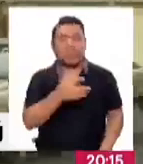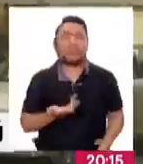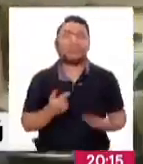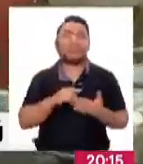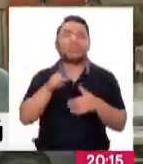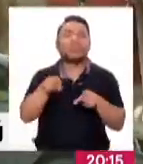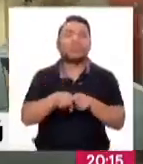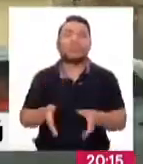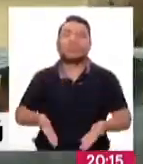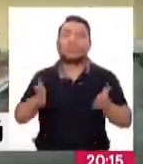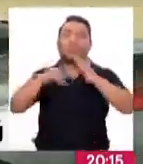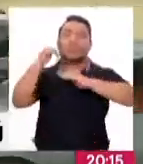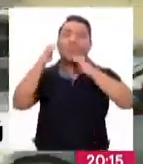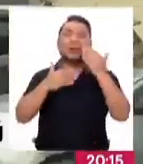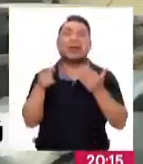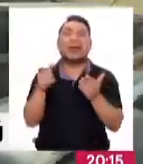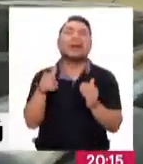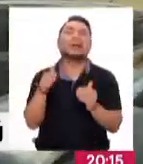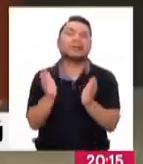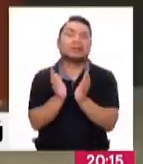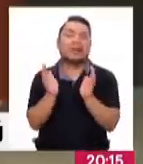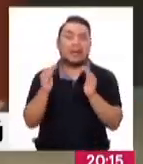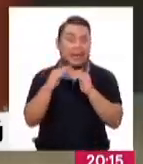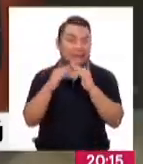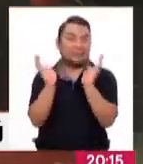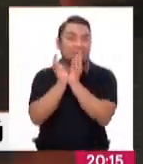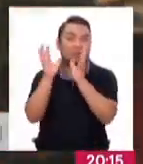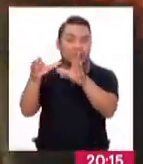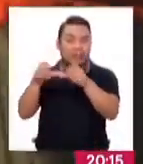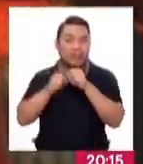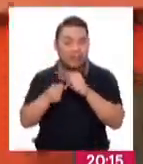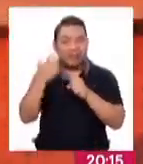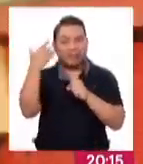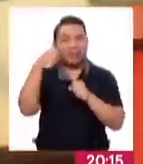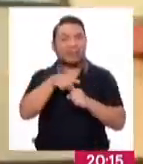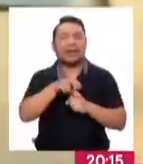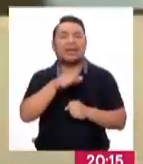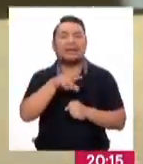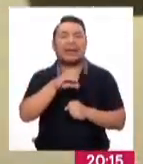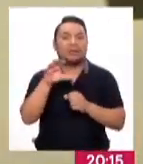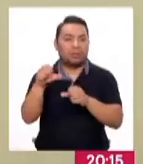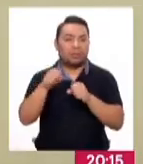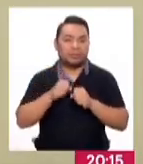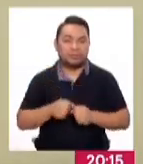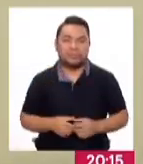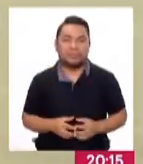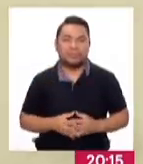inmueble en el distrito de Surco que fue recuperado en el marco del conocido caso Lavallato.